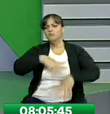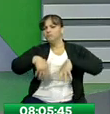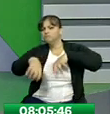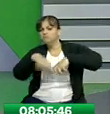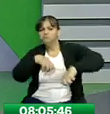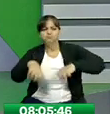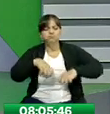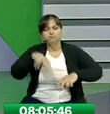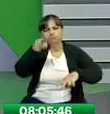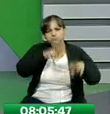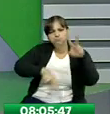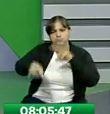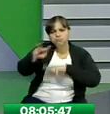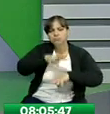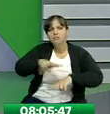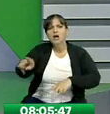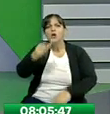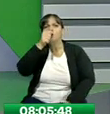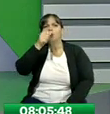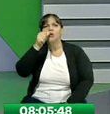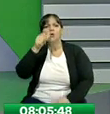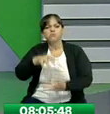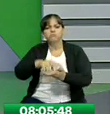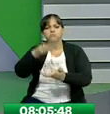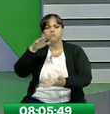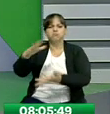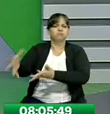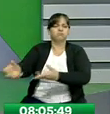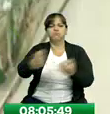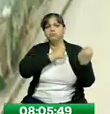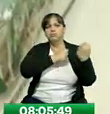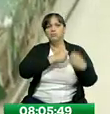permanece detenida para las investigaciones de rigor